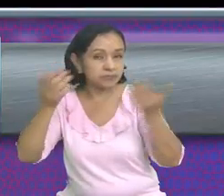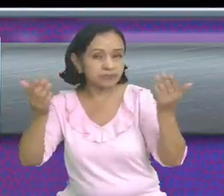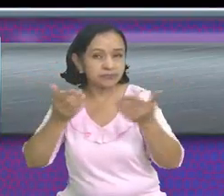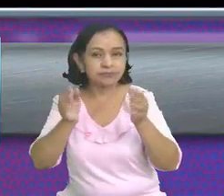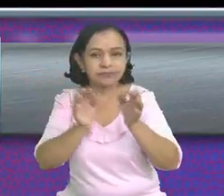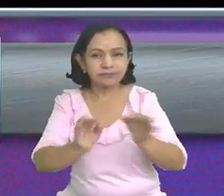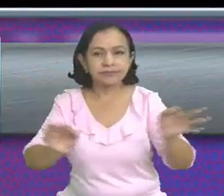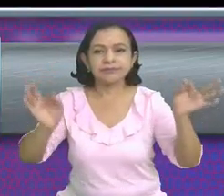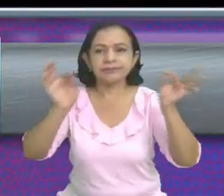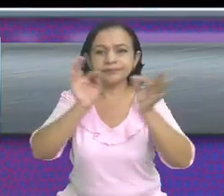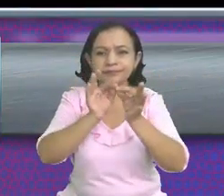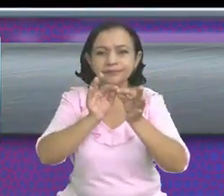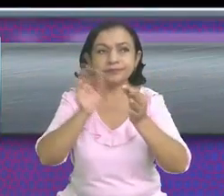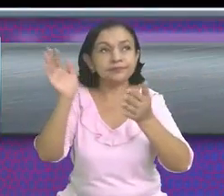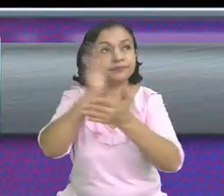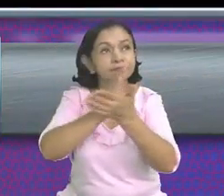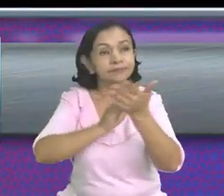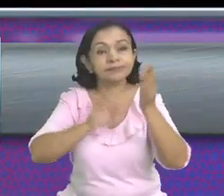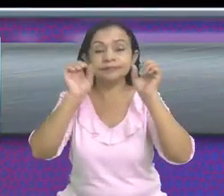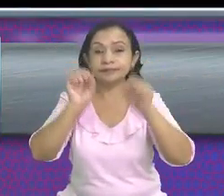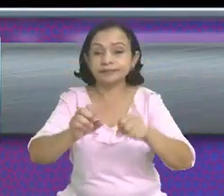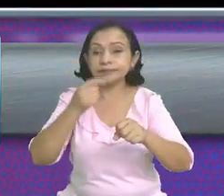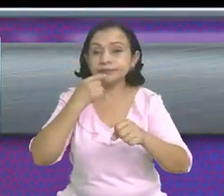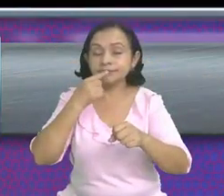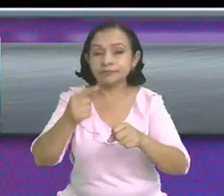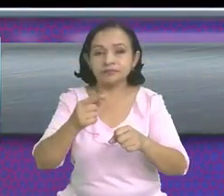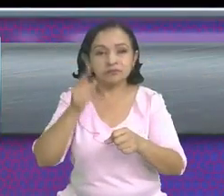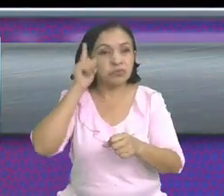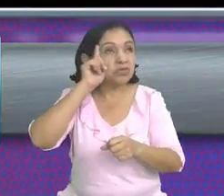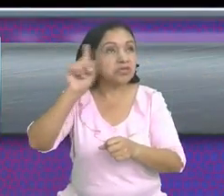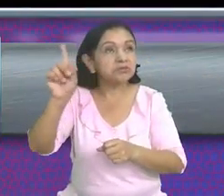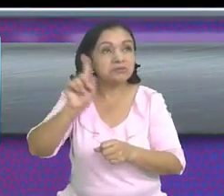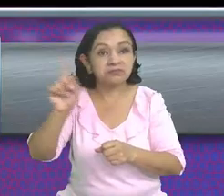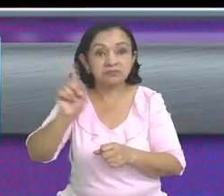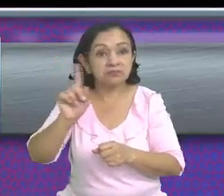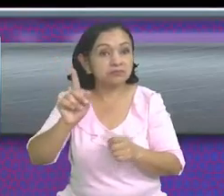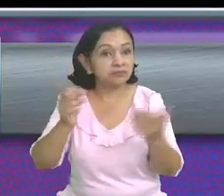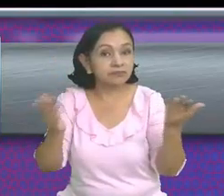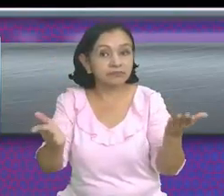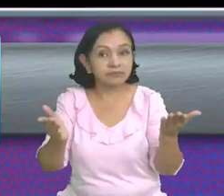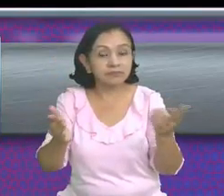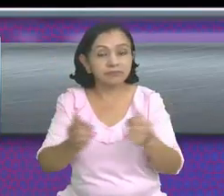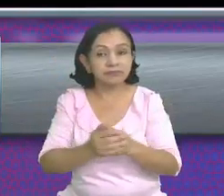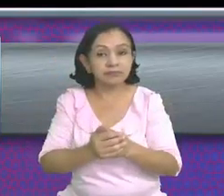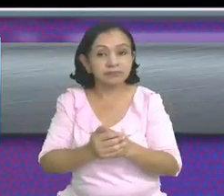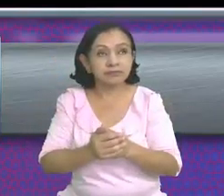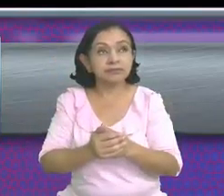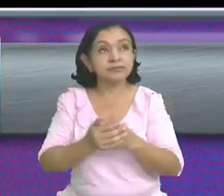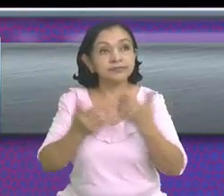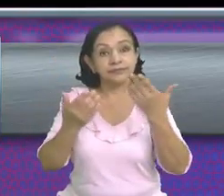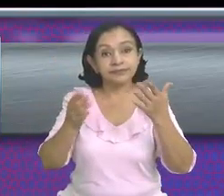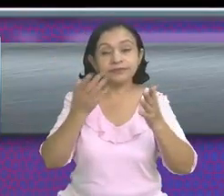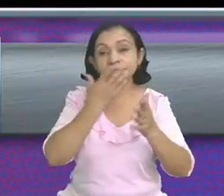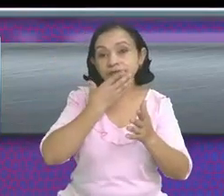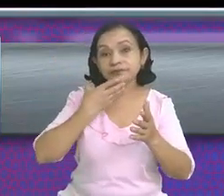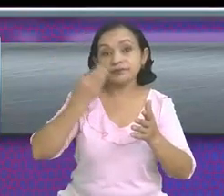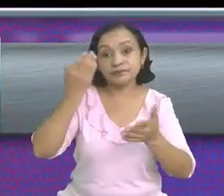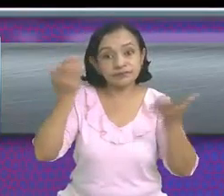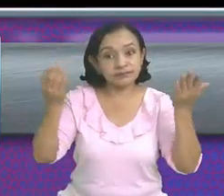es interesante porque muchas veces puede pasar inadvertido. El cambio y el comportamiento de los